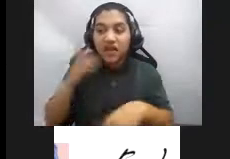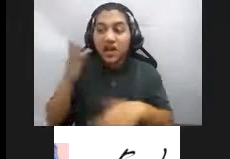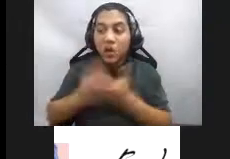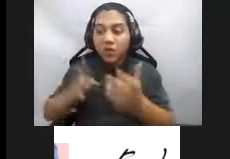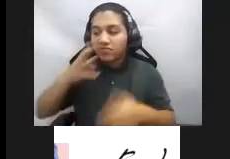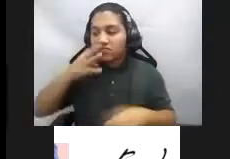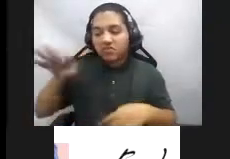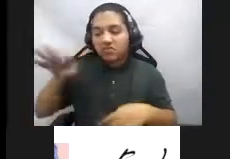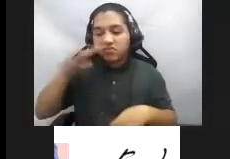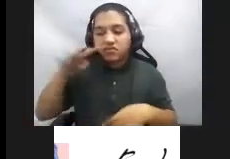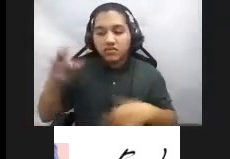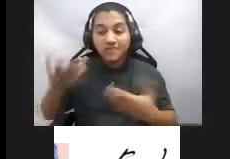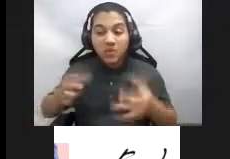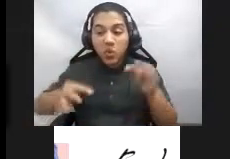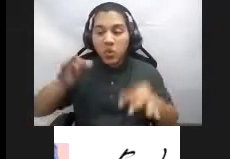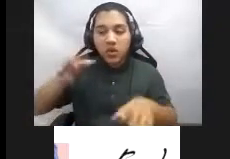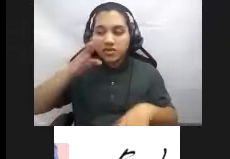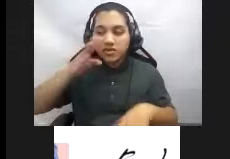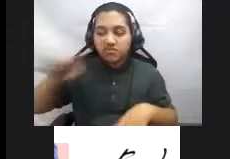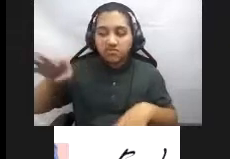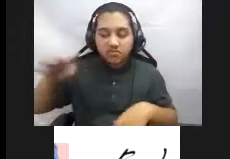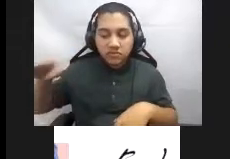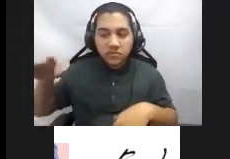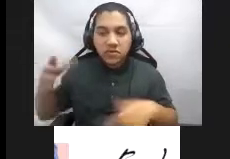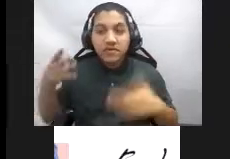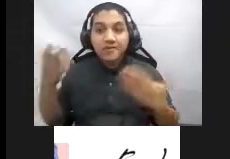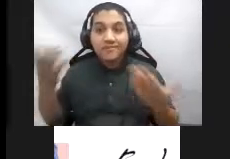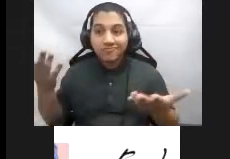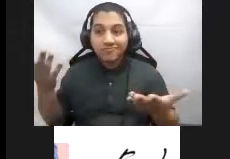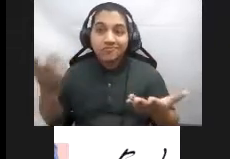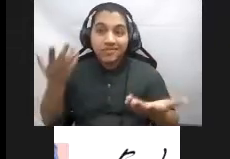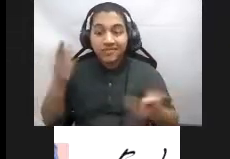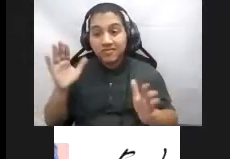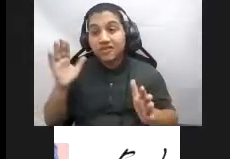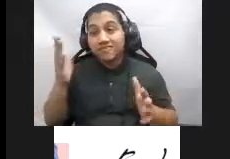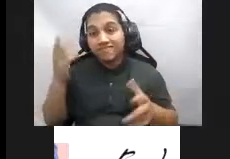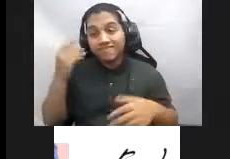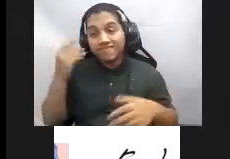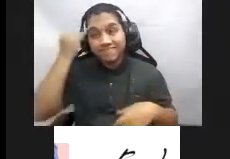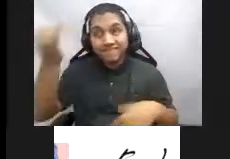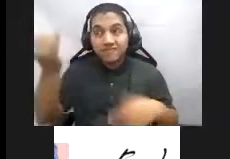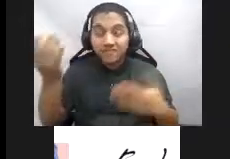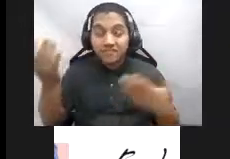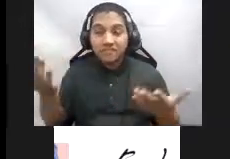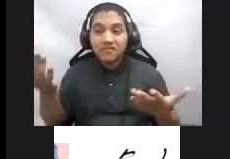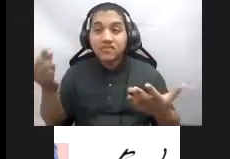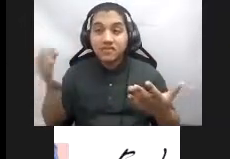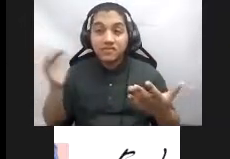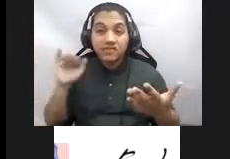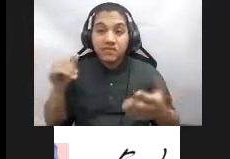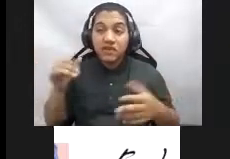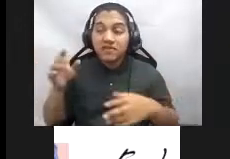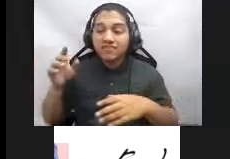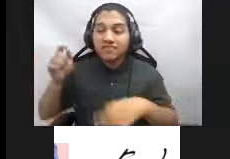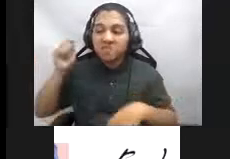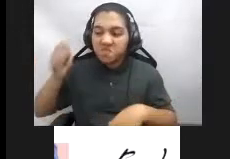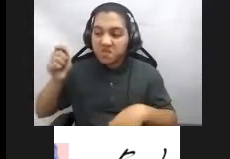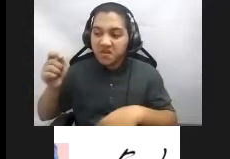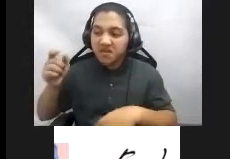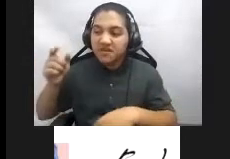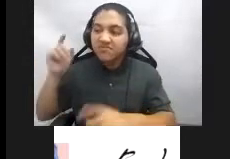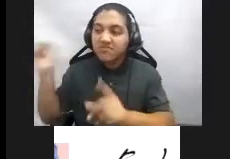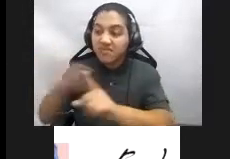los jueces, no le hacían caso, y ya ustedes se pueden imaginar. Ahí comienza el maltrato, ahí comienzan los motines,